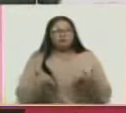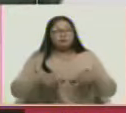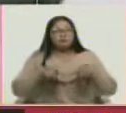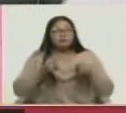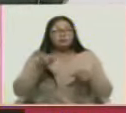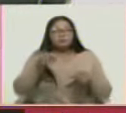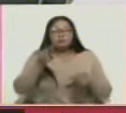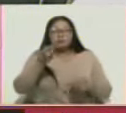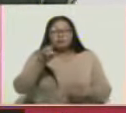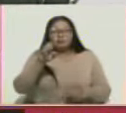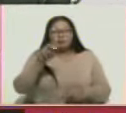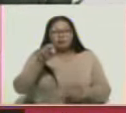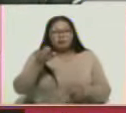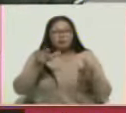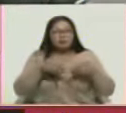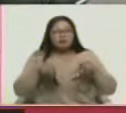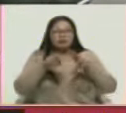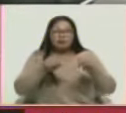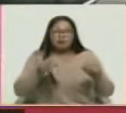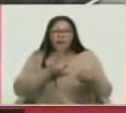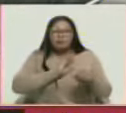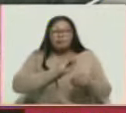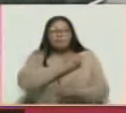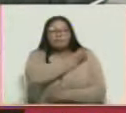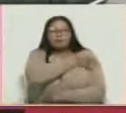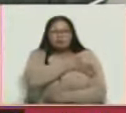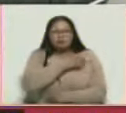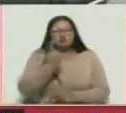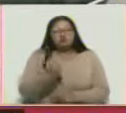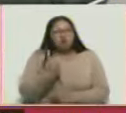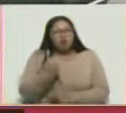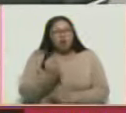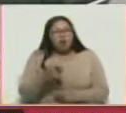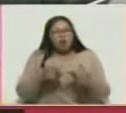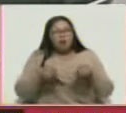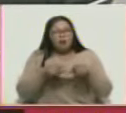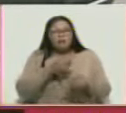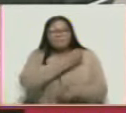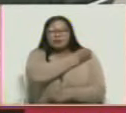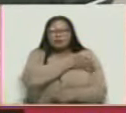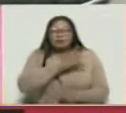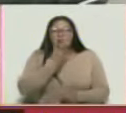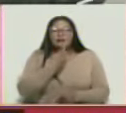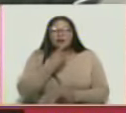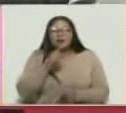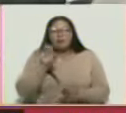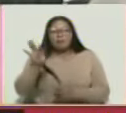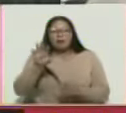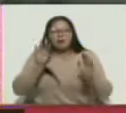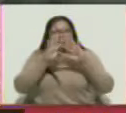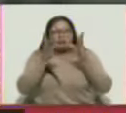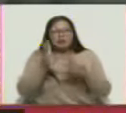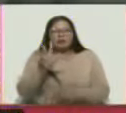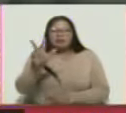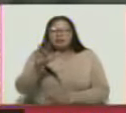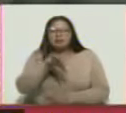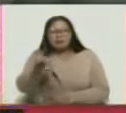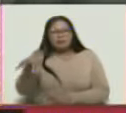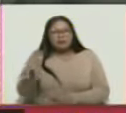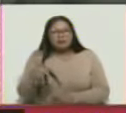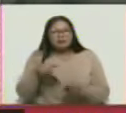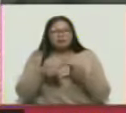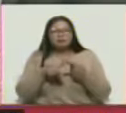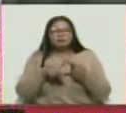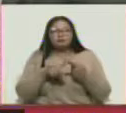Gaza, Israel está ocupando territorio palestino. Y no solamente en Palestina. Israel es el único país del mundo que está ocupando tres países. Israel